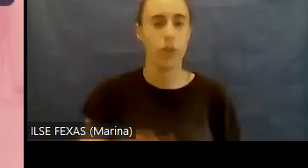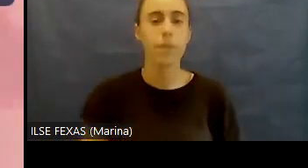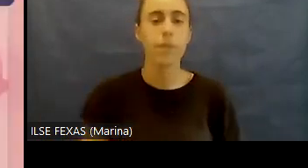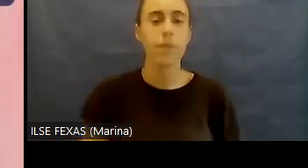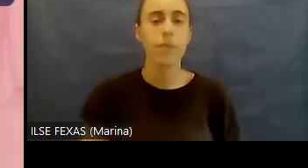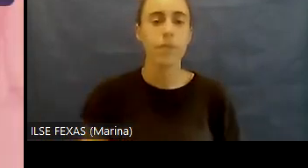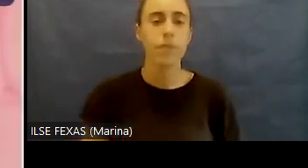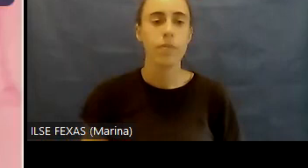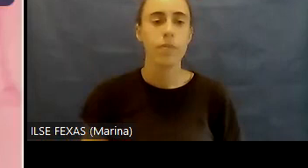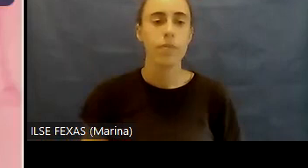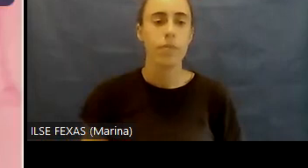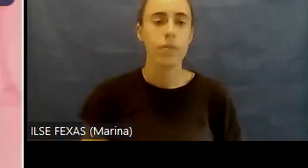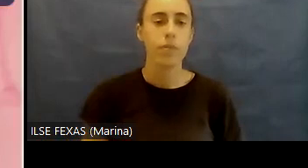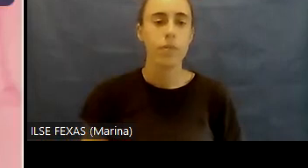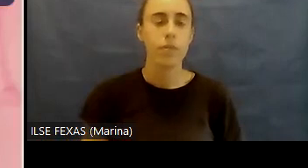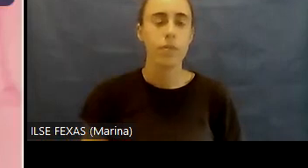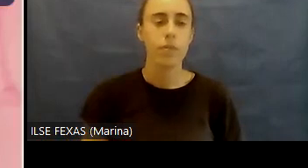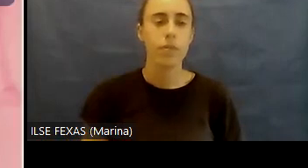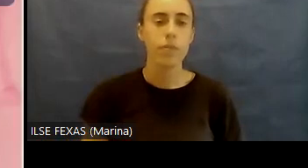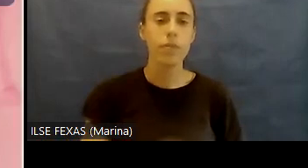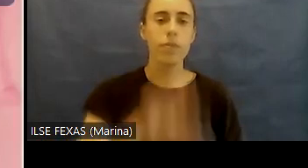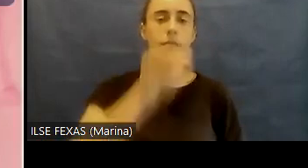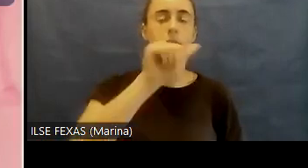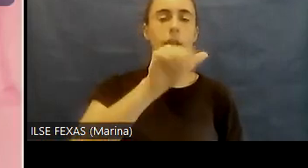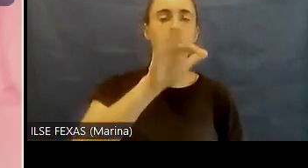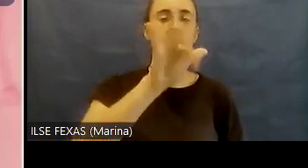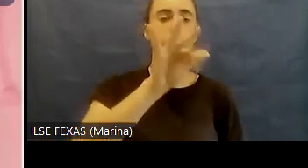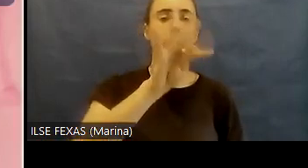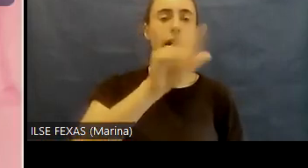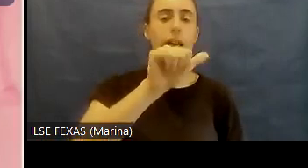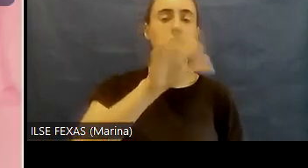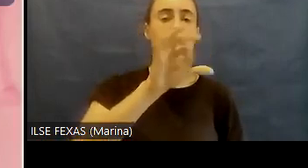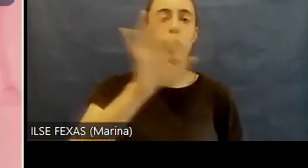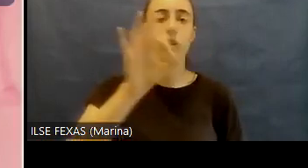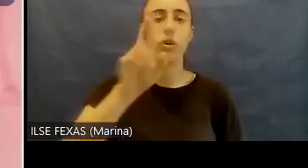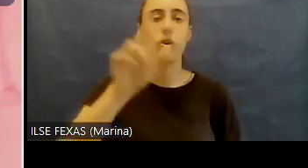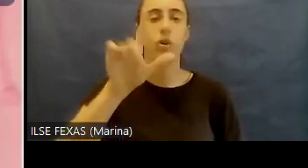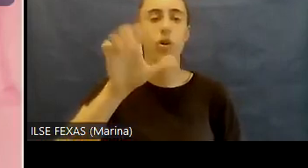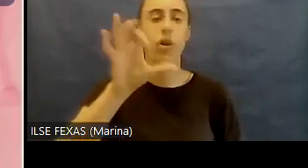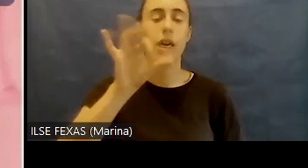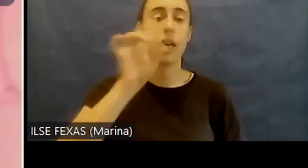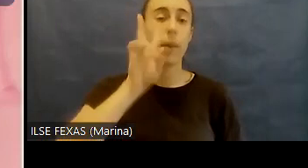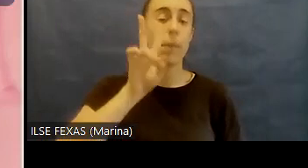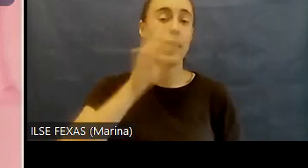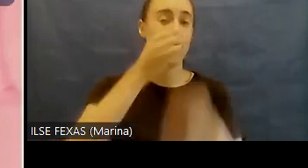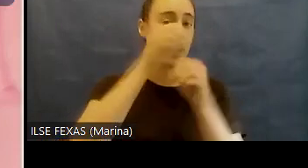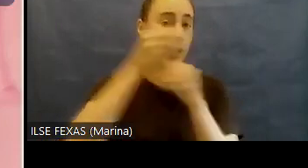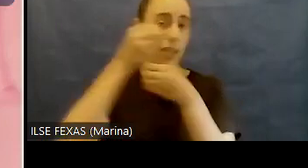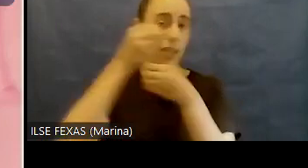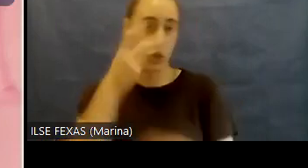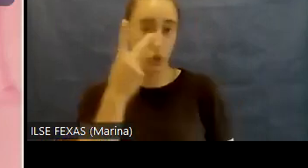comento. En el caso de las aftas orales, veis aquí 2 iconos que son dos microscopios. Bueno, pues esto